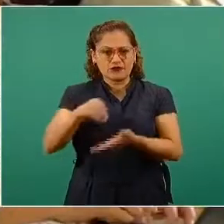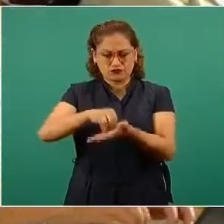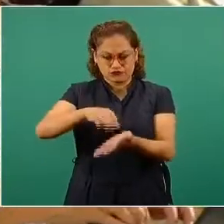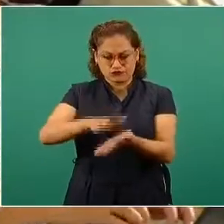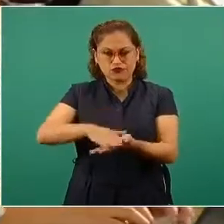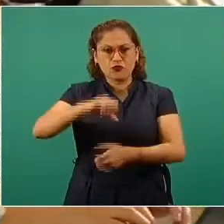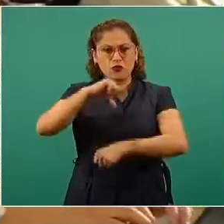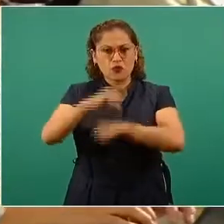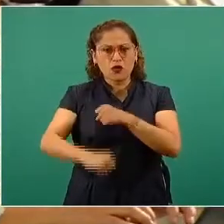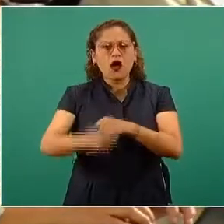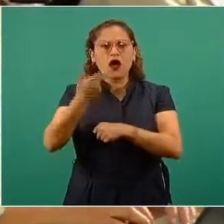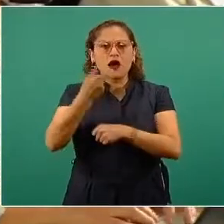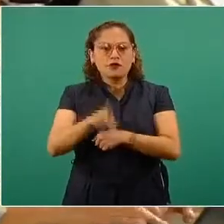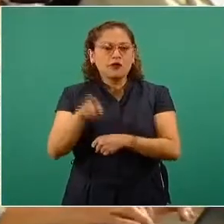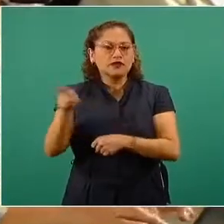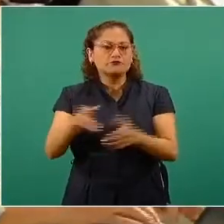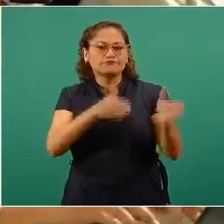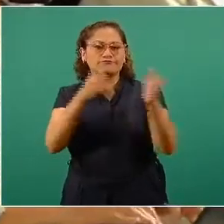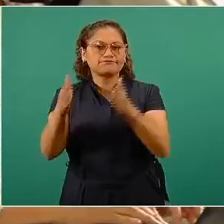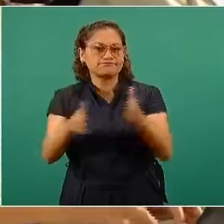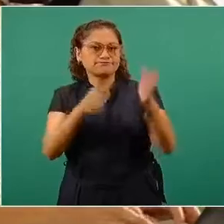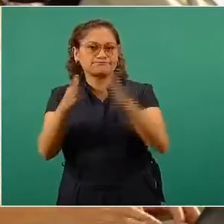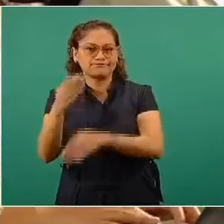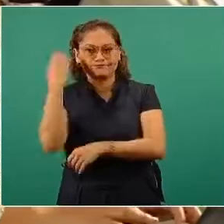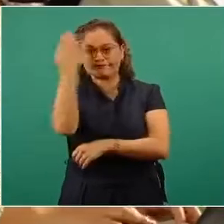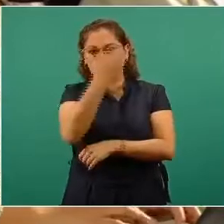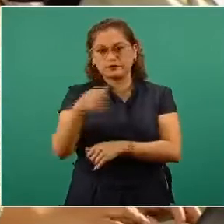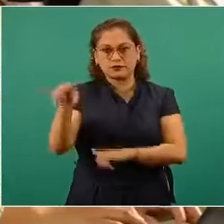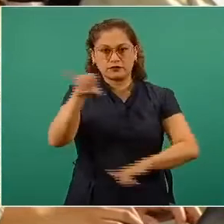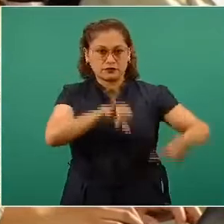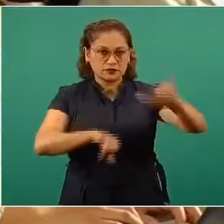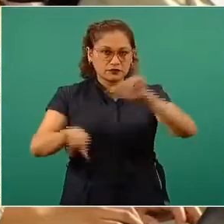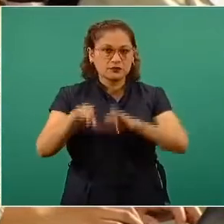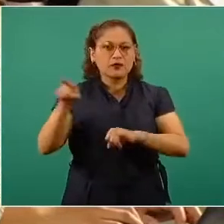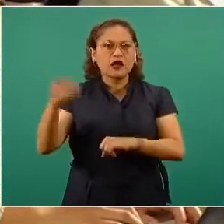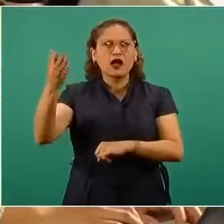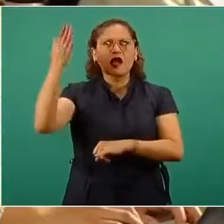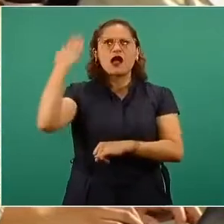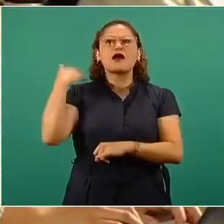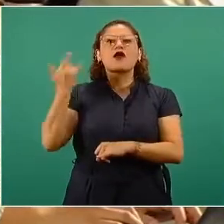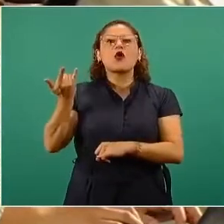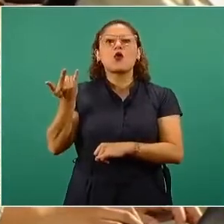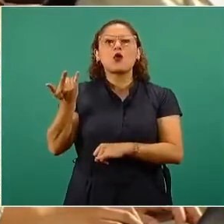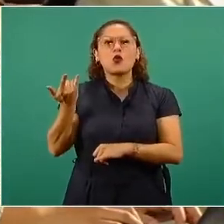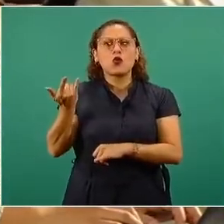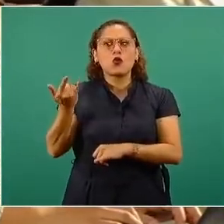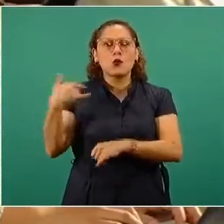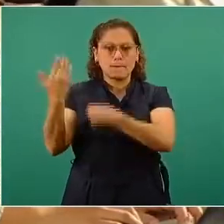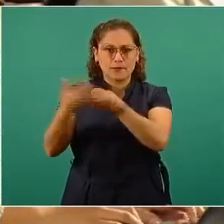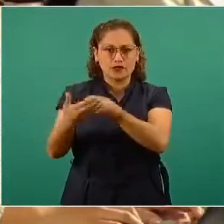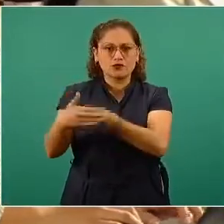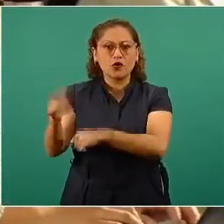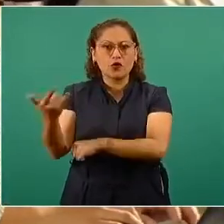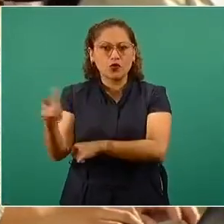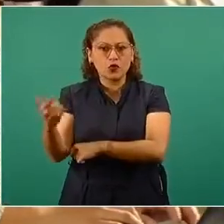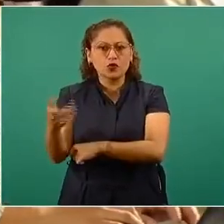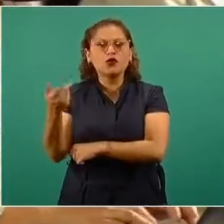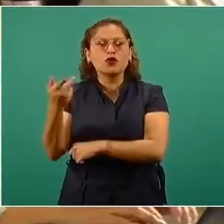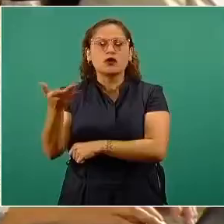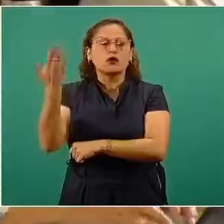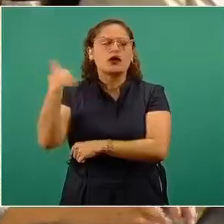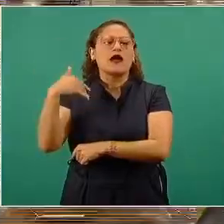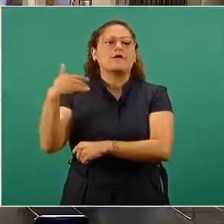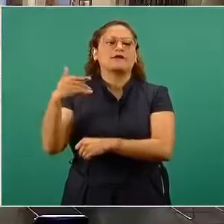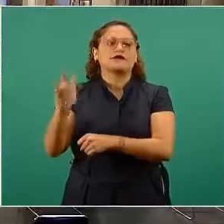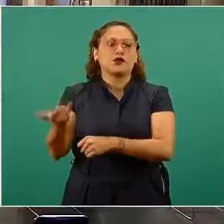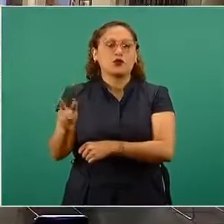los exámenes, todo este rollo, pues lo habían programado para el mes de julio para operarla, pero se dio lo de la pandemia